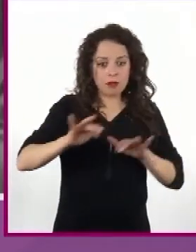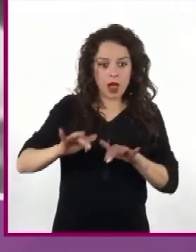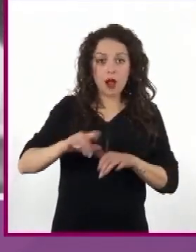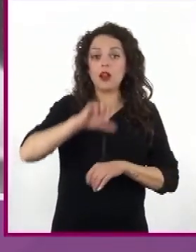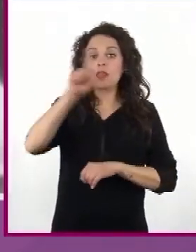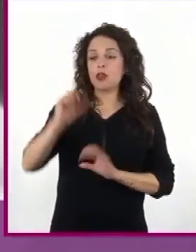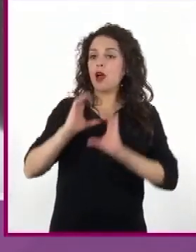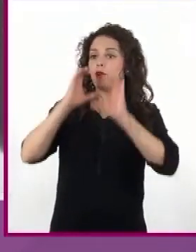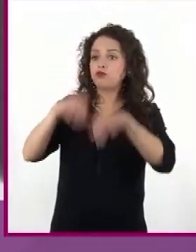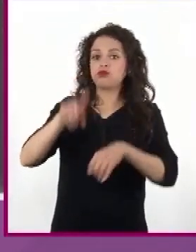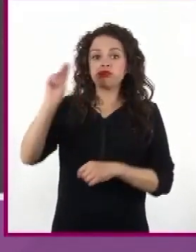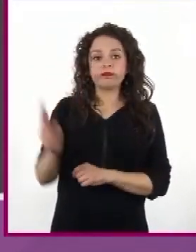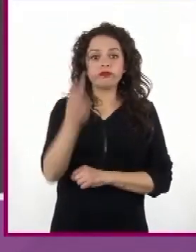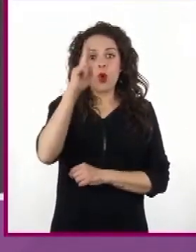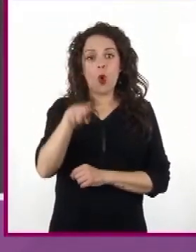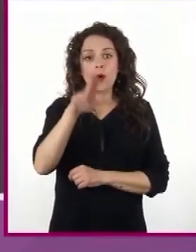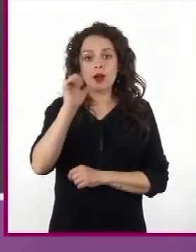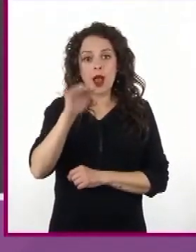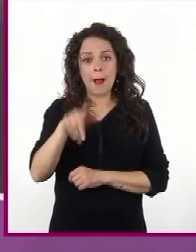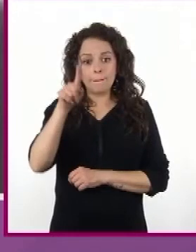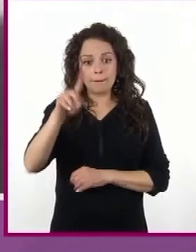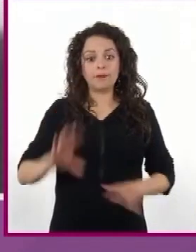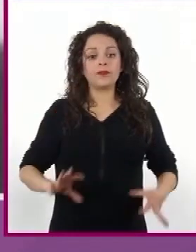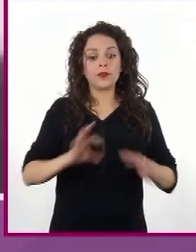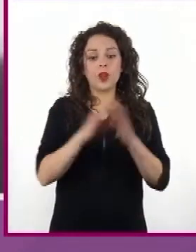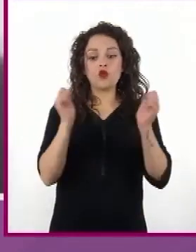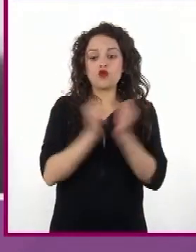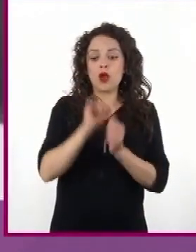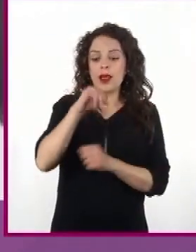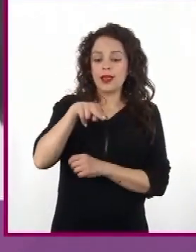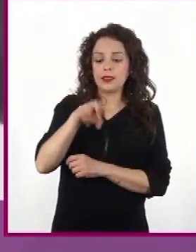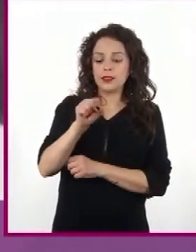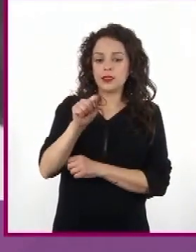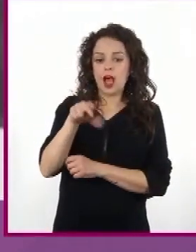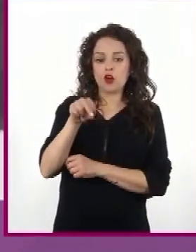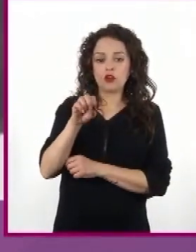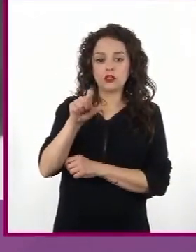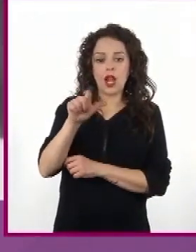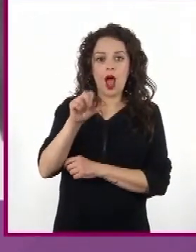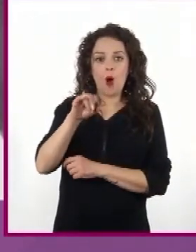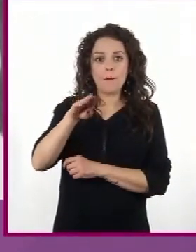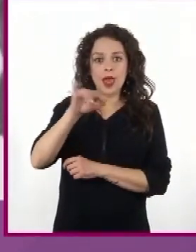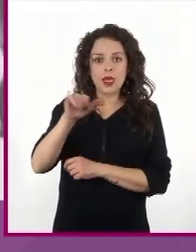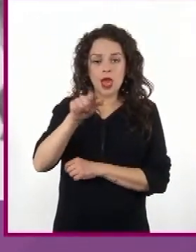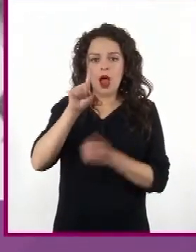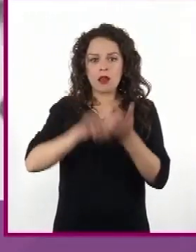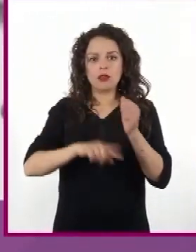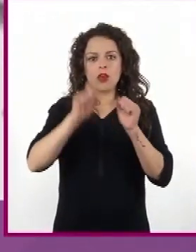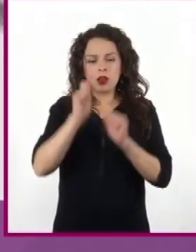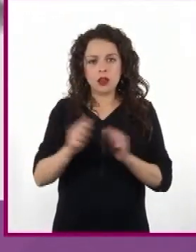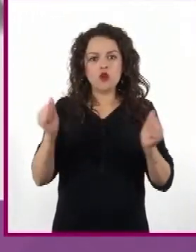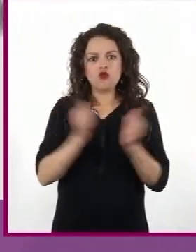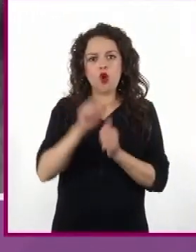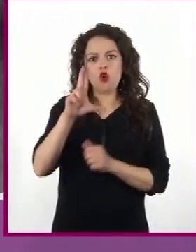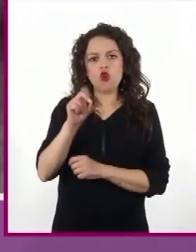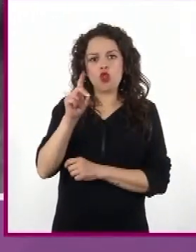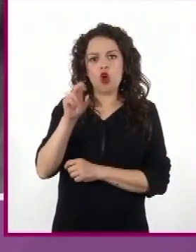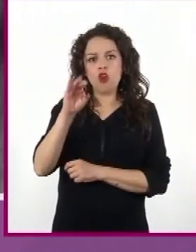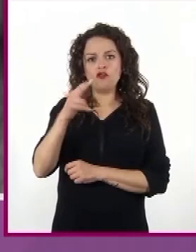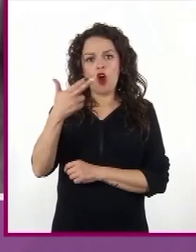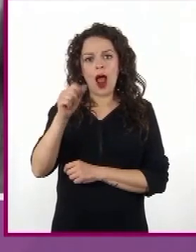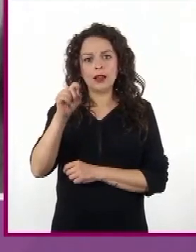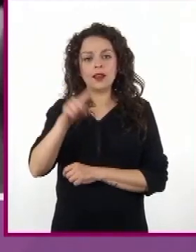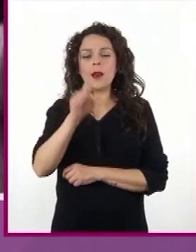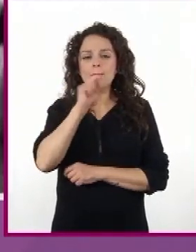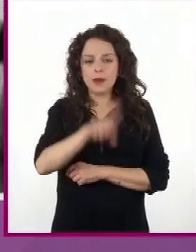UNAM, donde se formó con Estanislao Mejía y cursó estudios de armonía y orquestación con Rodolfo Halter. Estudió violín